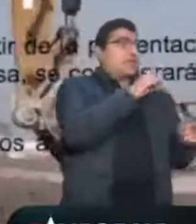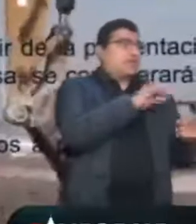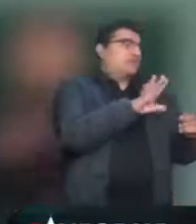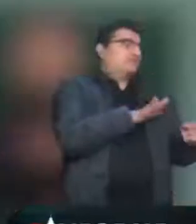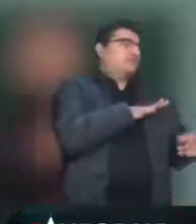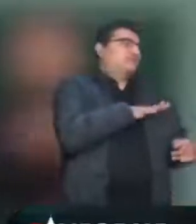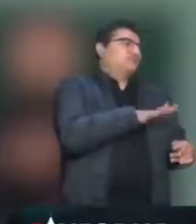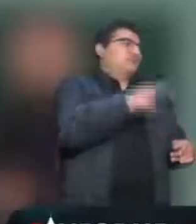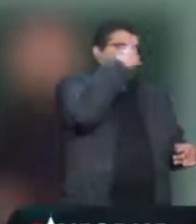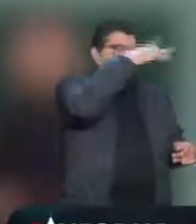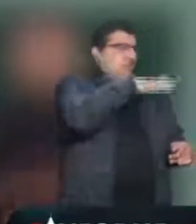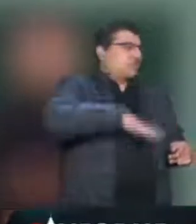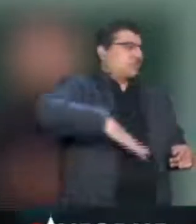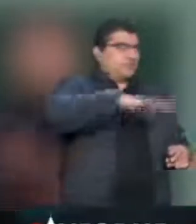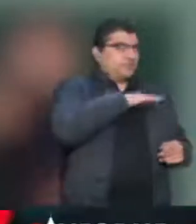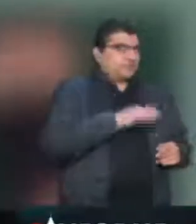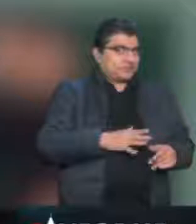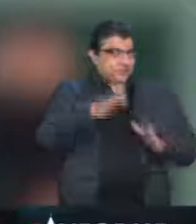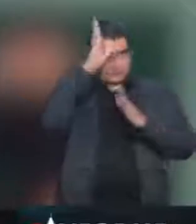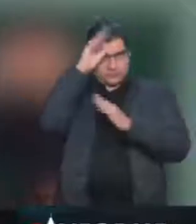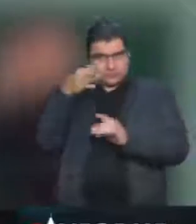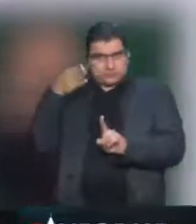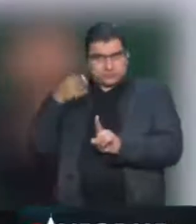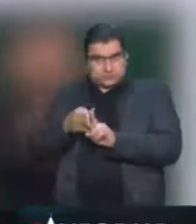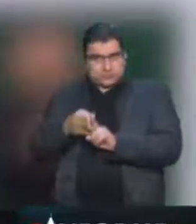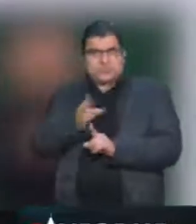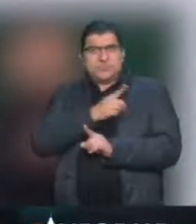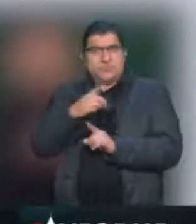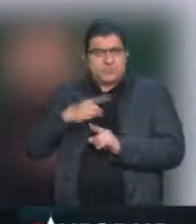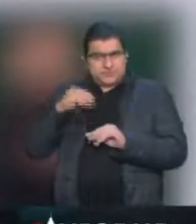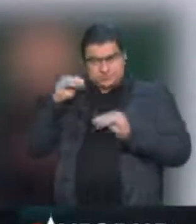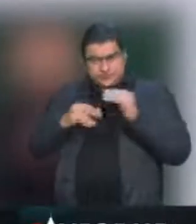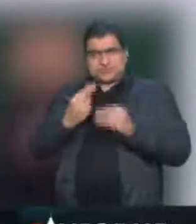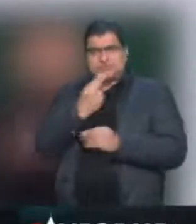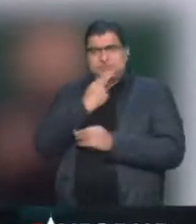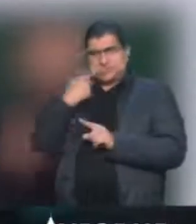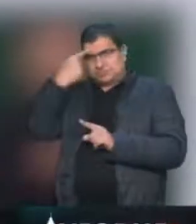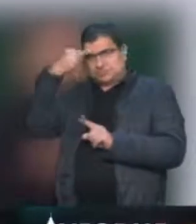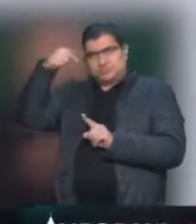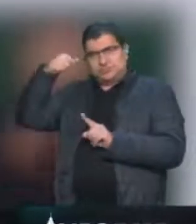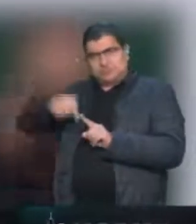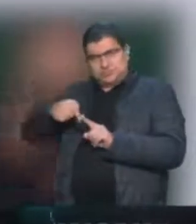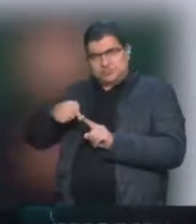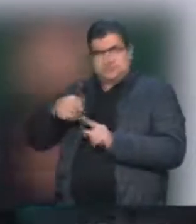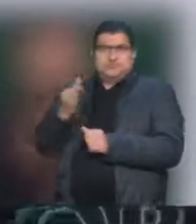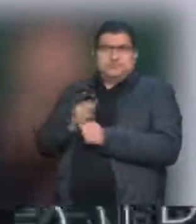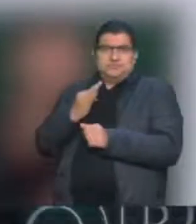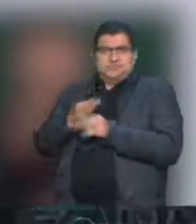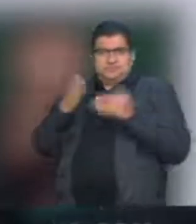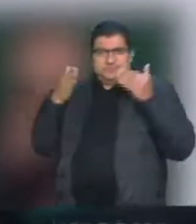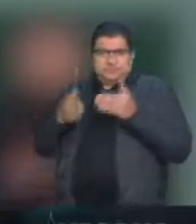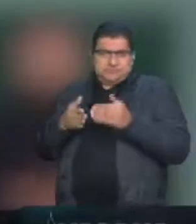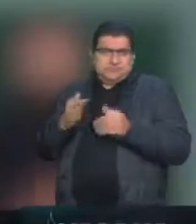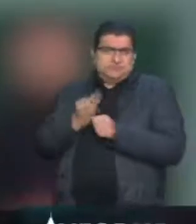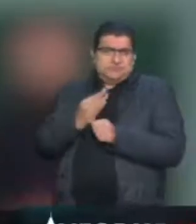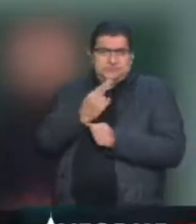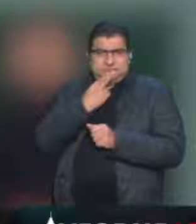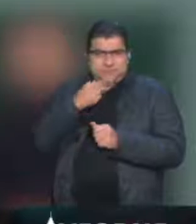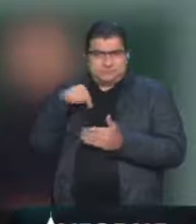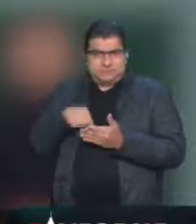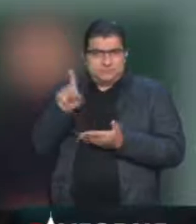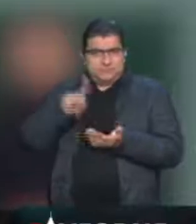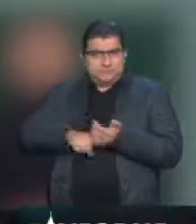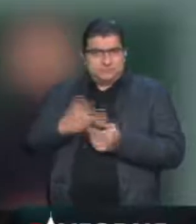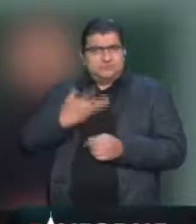general. Como el acuerdo es específico, se requiere única y exclusivamente, en este caso, porque así lo reza el